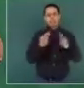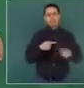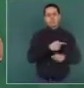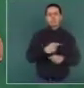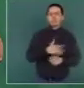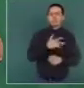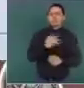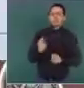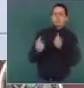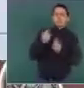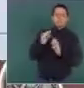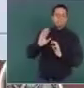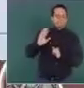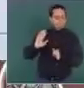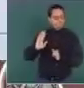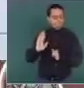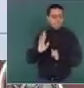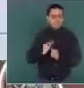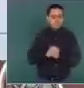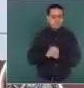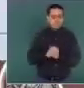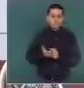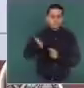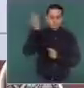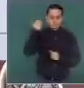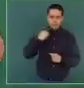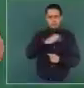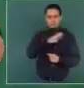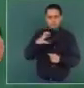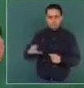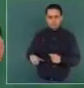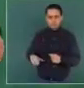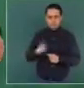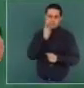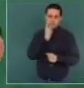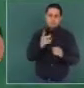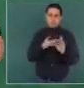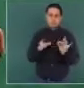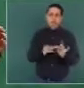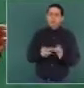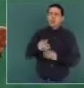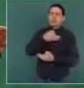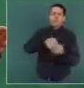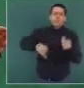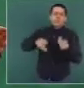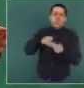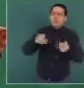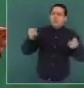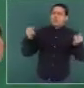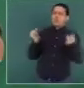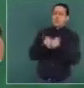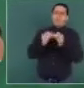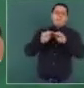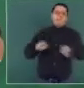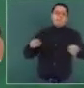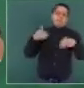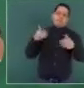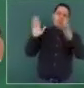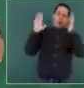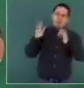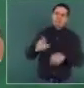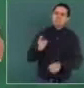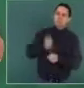Eso se decía en las campañas, todos son lo mismo, todos son iguales.